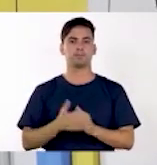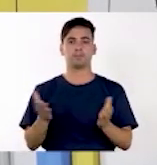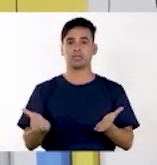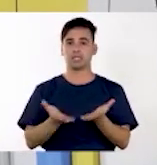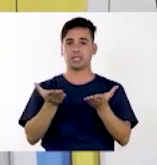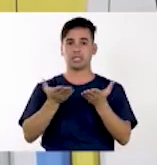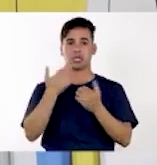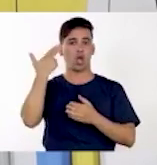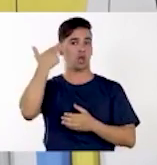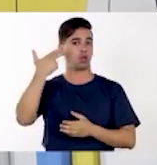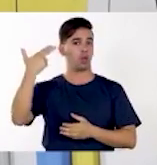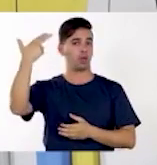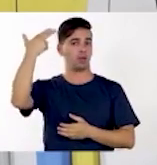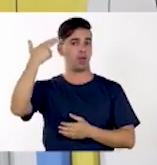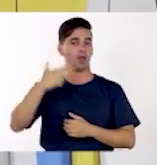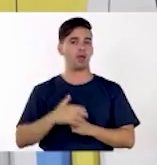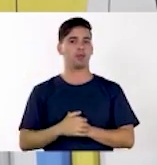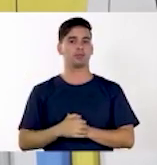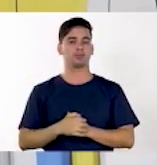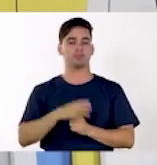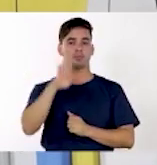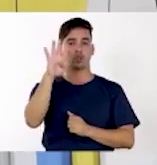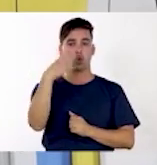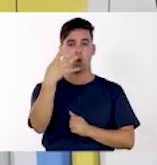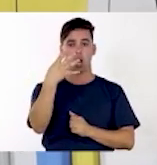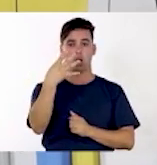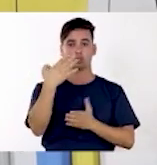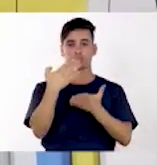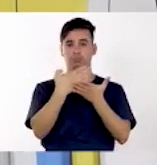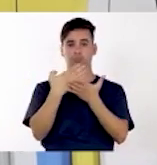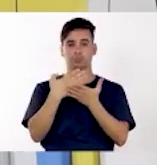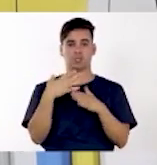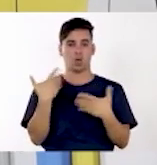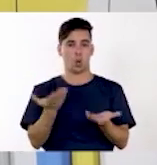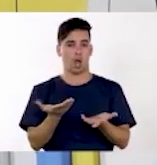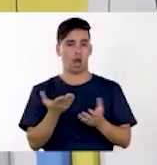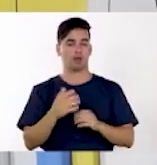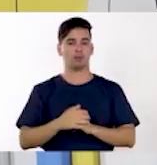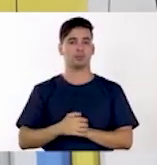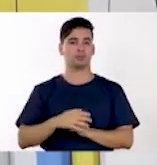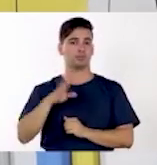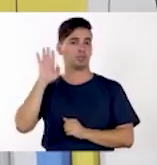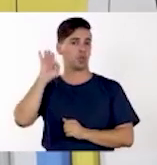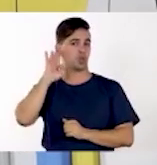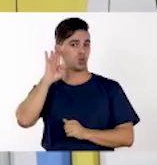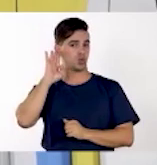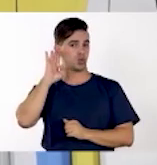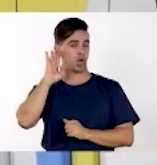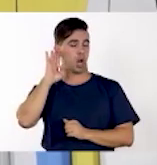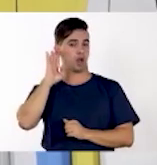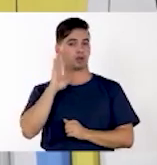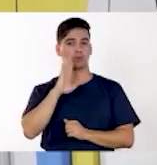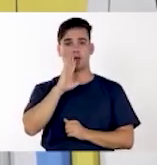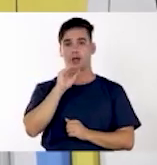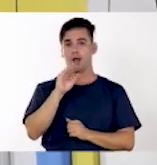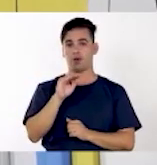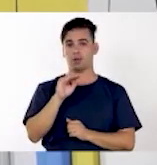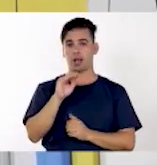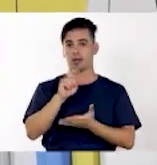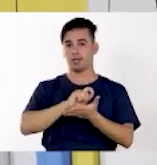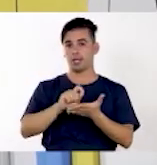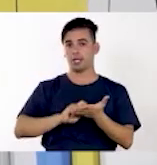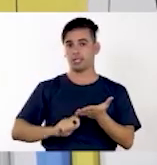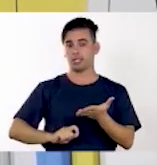desarrollando sus habilidades, las cuatro habilidades, la de escuchar, hablar, escribir y